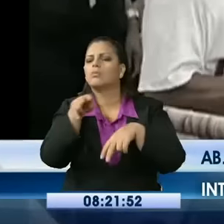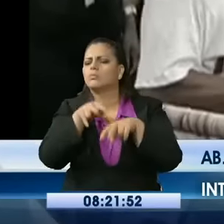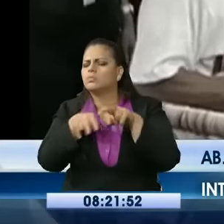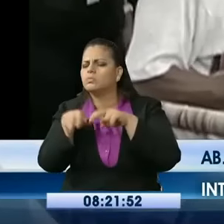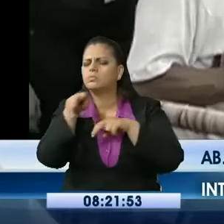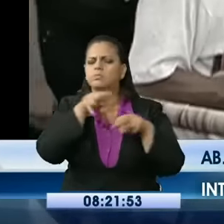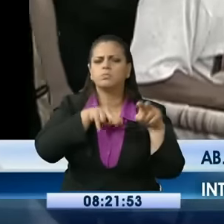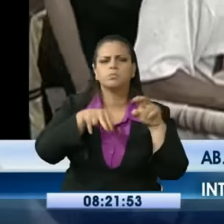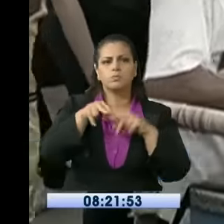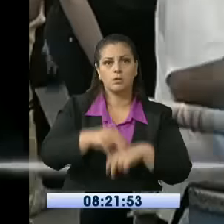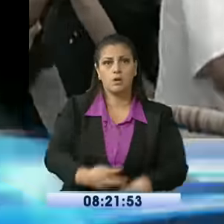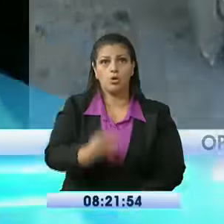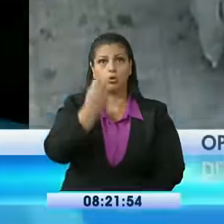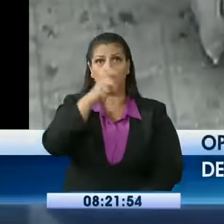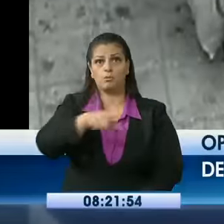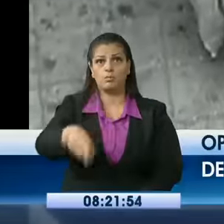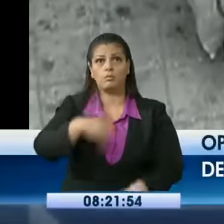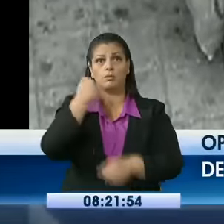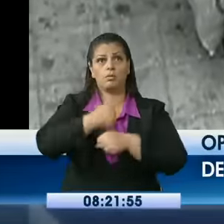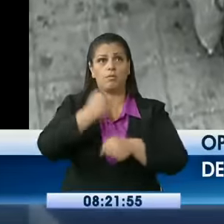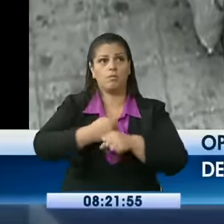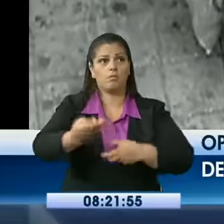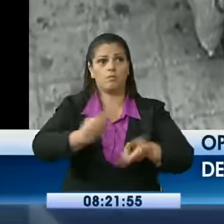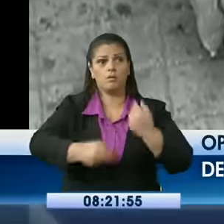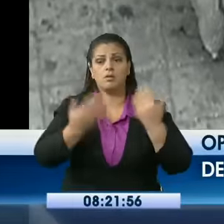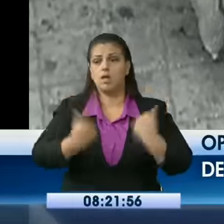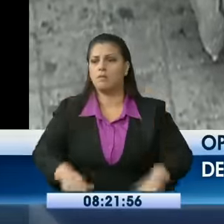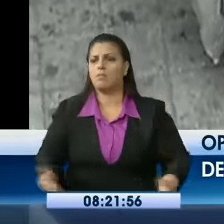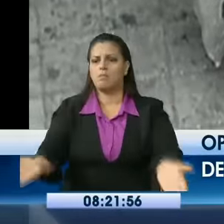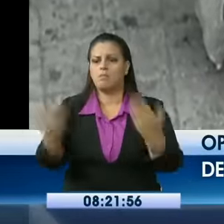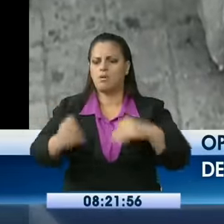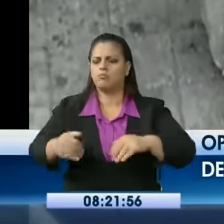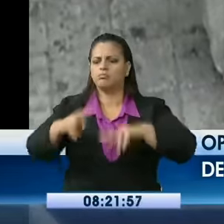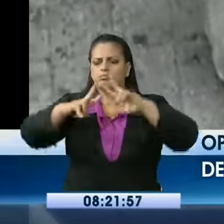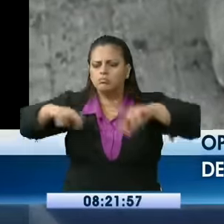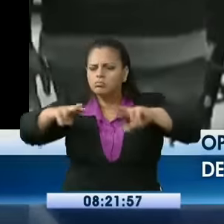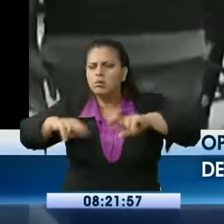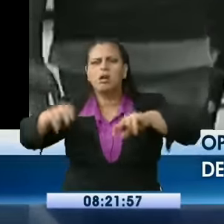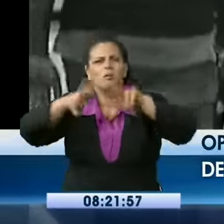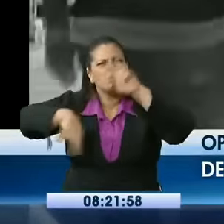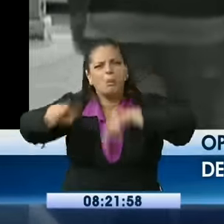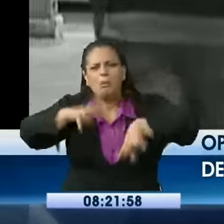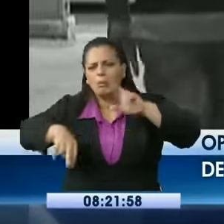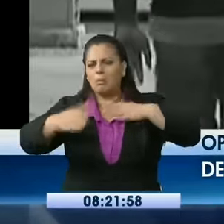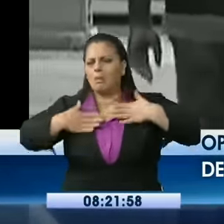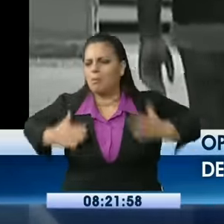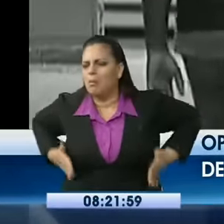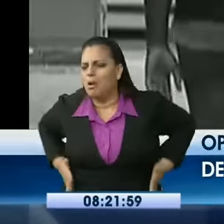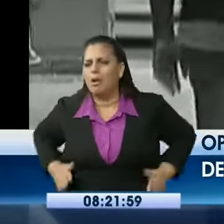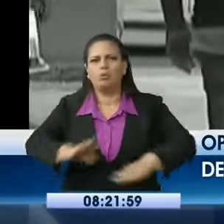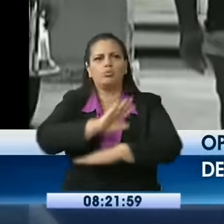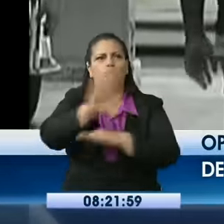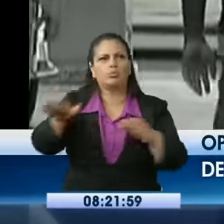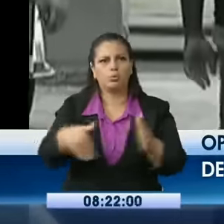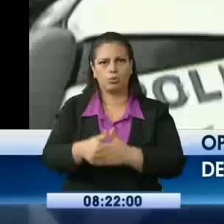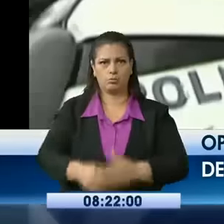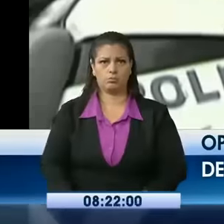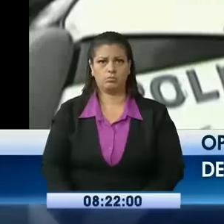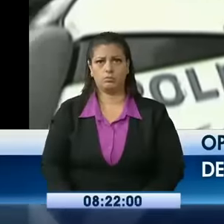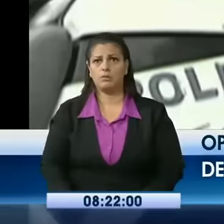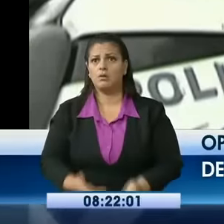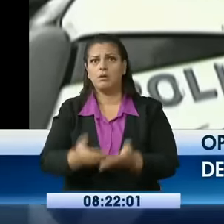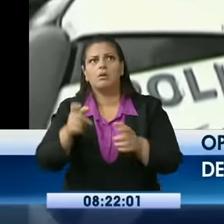Los controles se realizaron en los alrededores de 2 establecimientos educativos ubicados en la Avenida de las Américas. Se verificaba el contenido